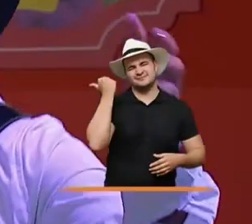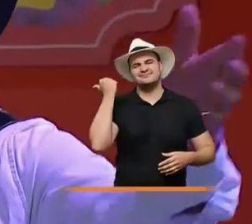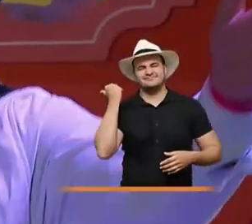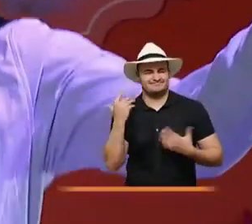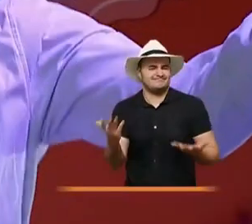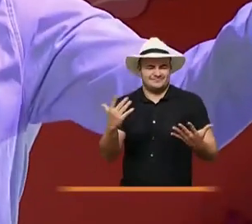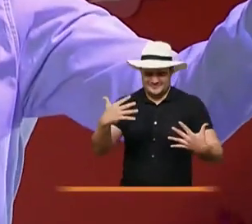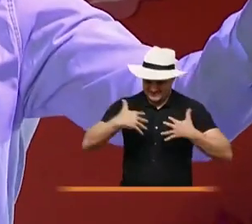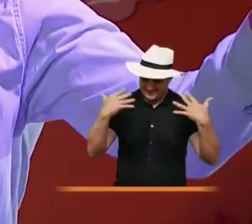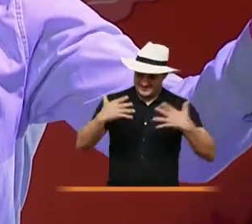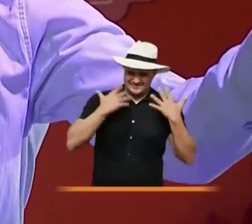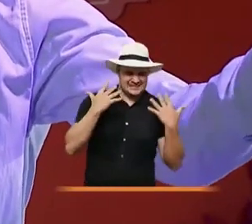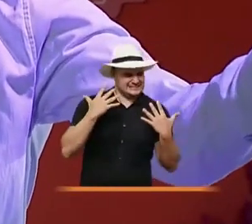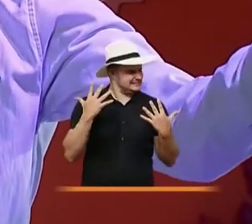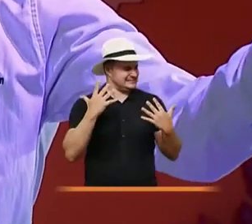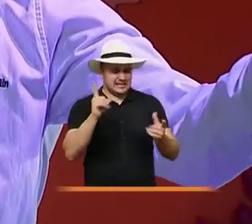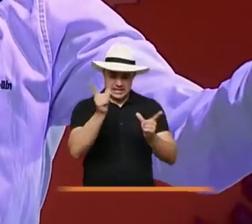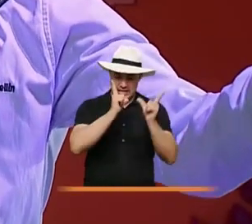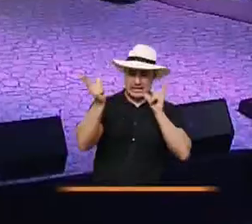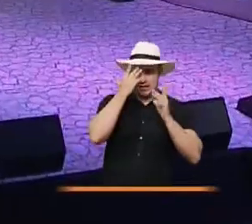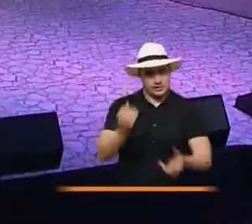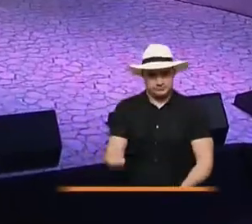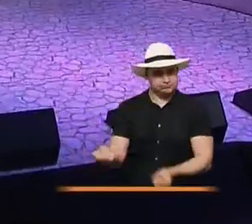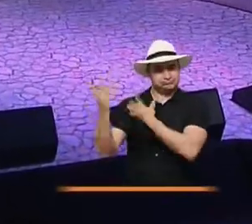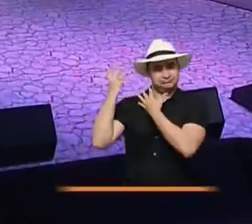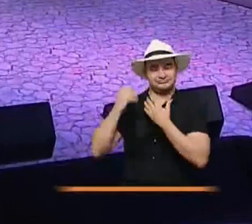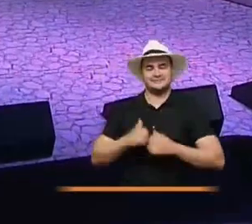el dolor de alguna duda